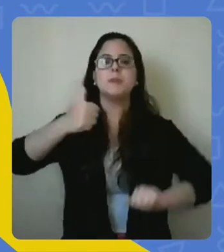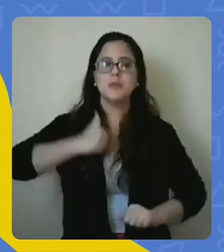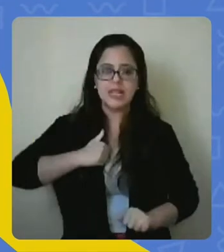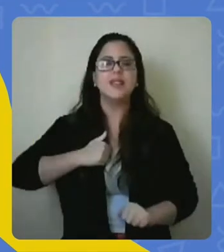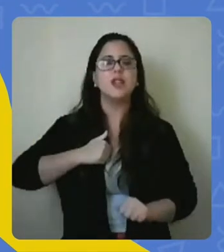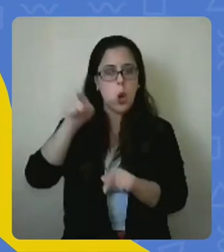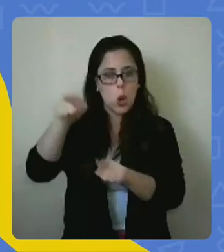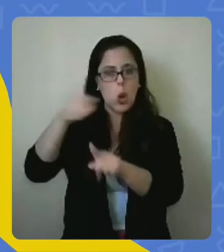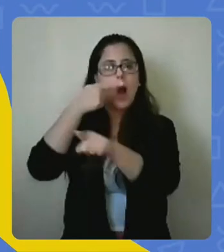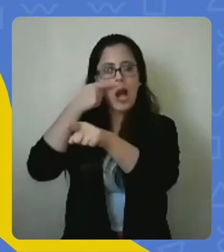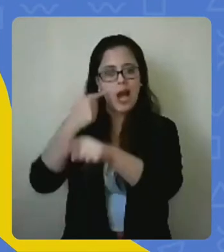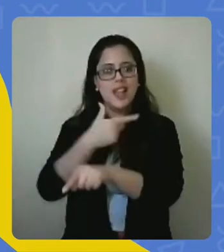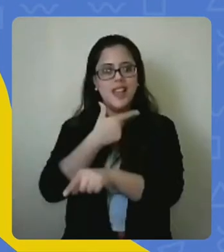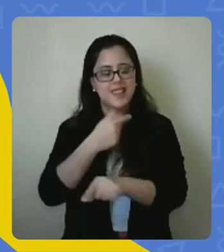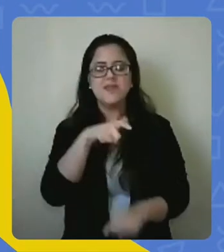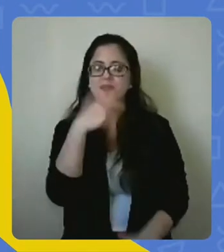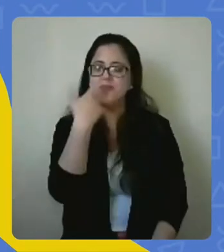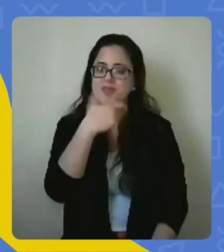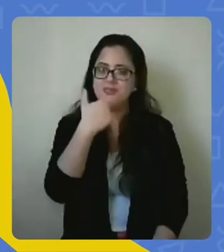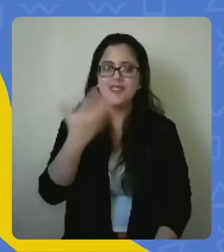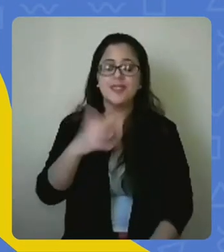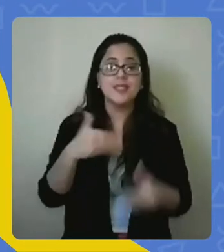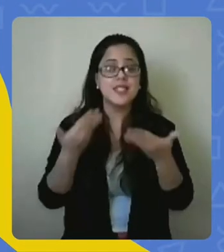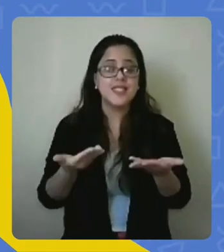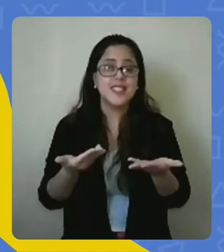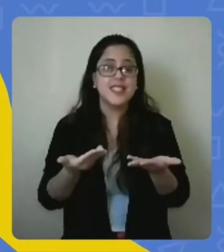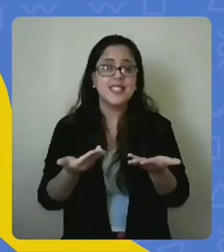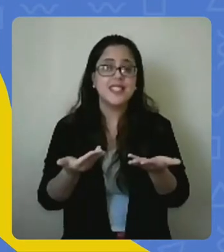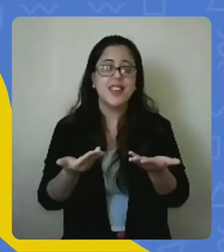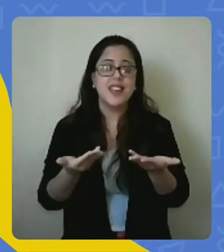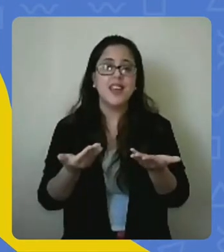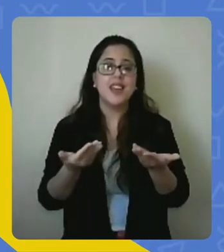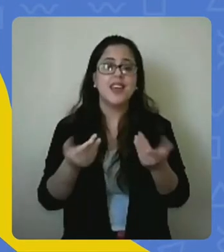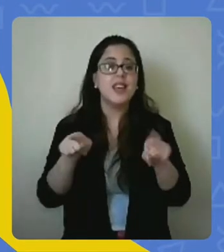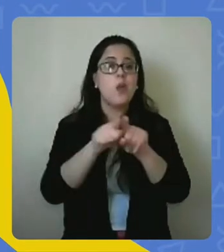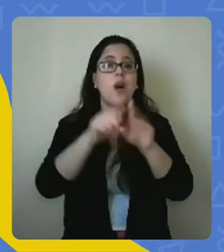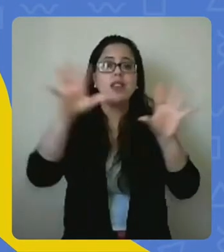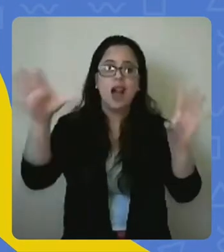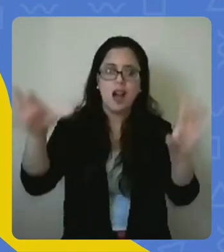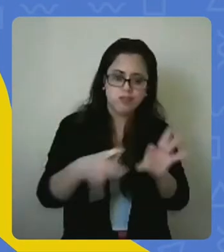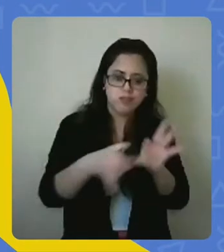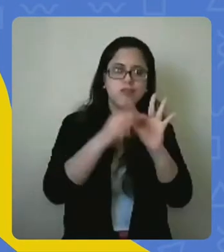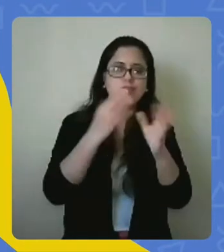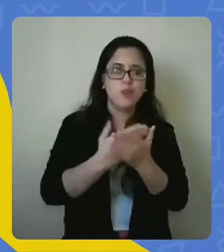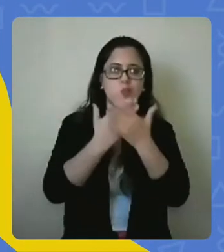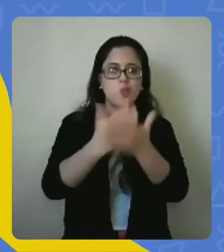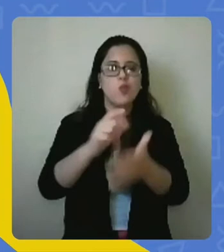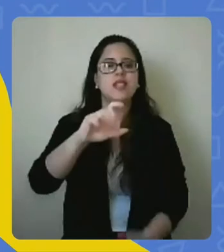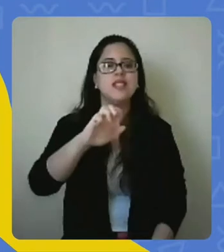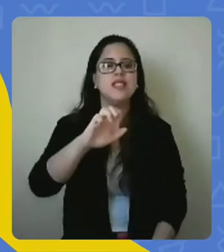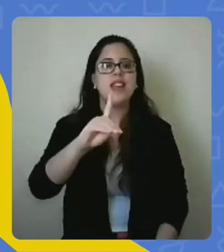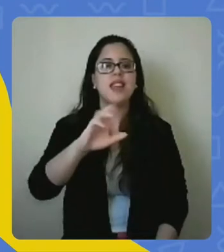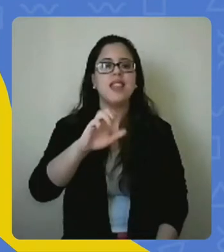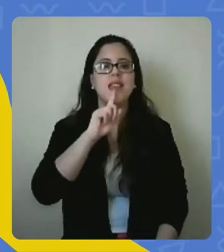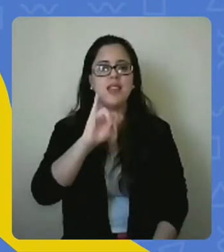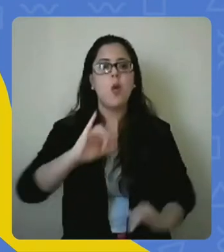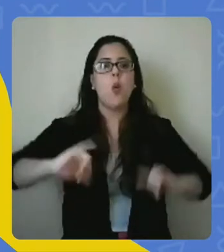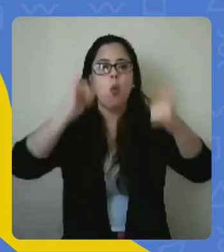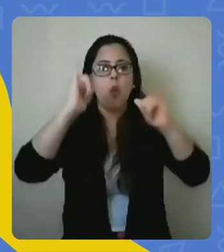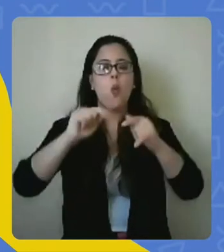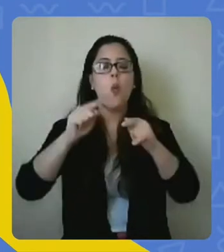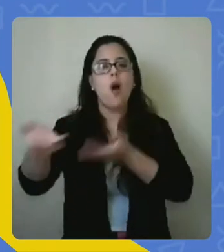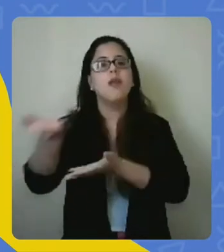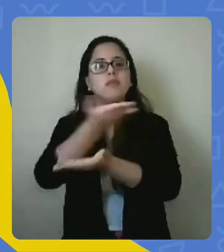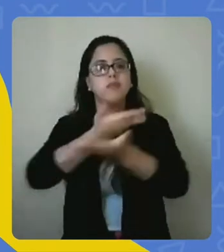expectativas. Así que bueno, uniéndonos un poco a la propuesta de CDT Juegos, vamos a compartir